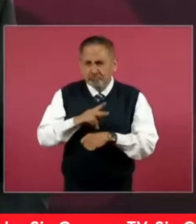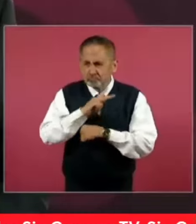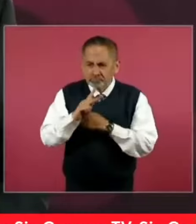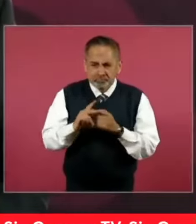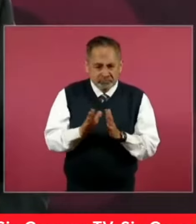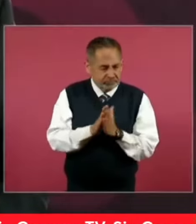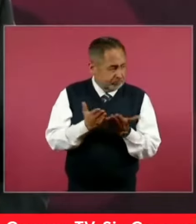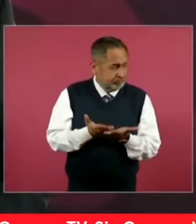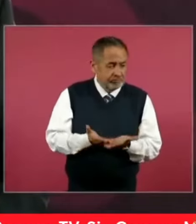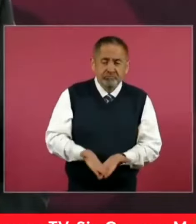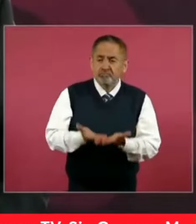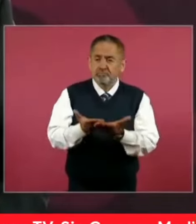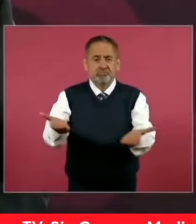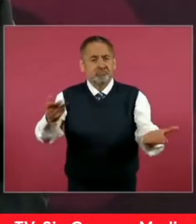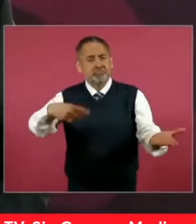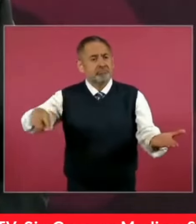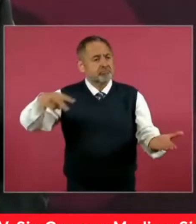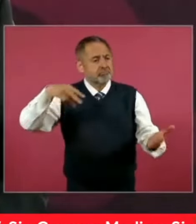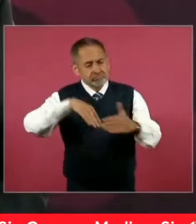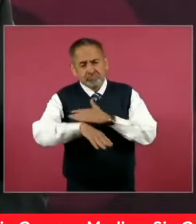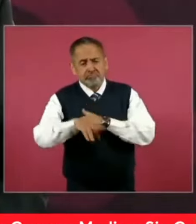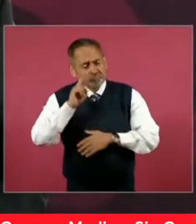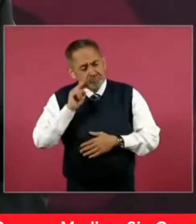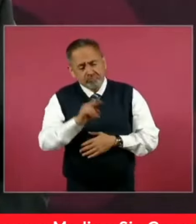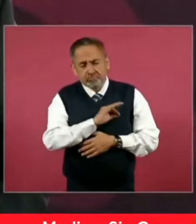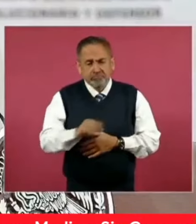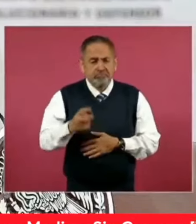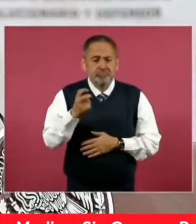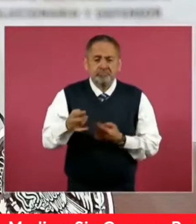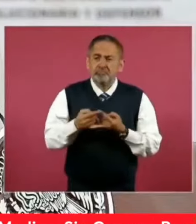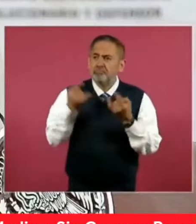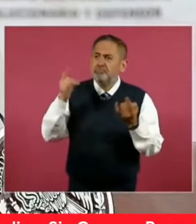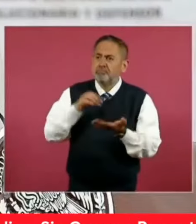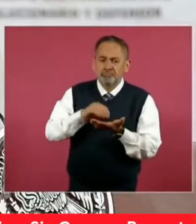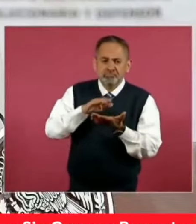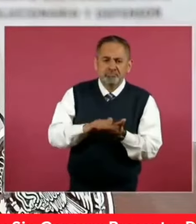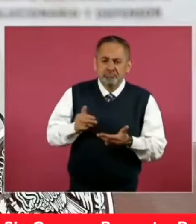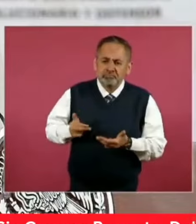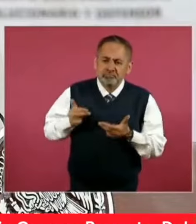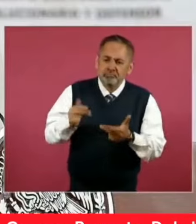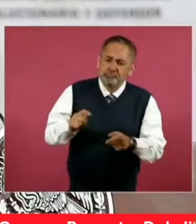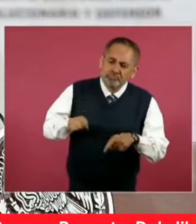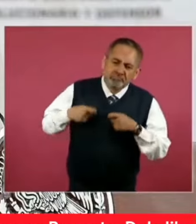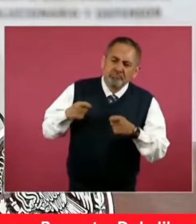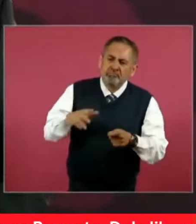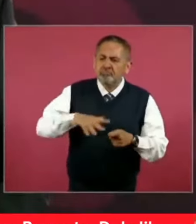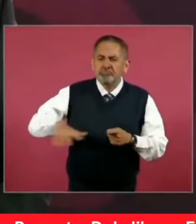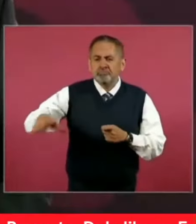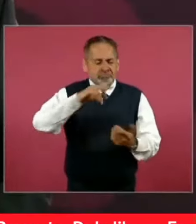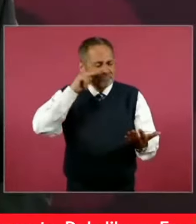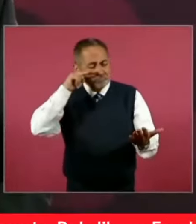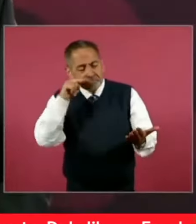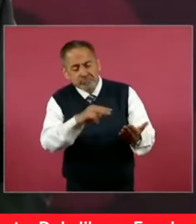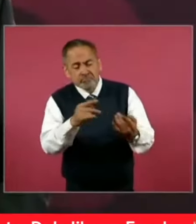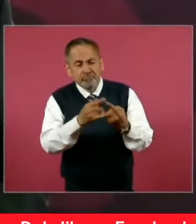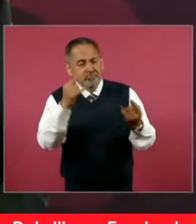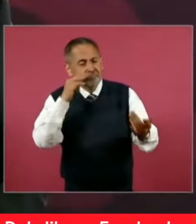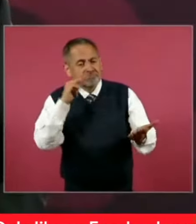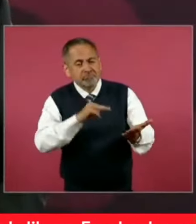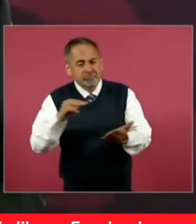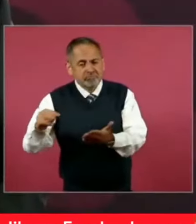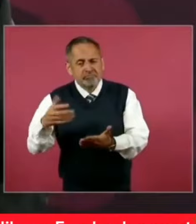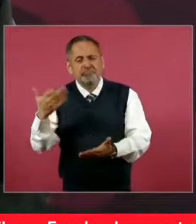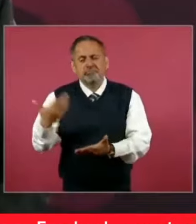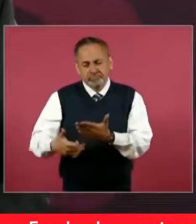a la ciudadanía. Creemos que es el mayor legado que ha podido dejar a nuestra nación. Sabemos que aún queda mucho